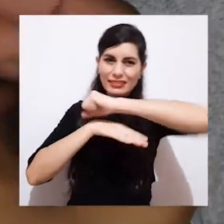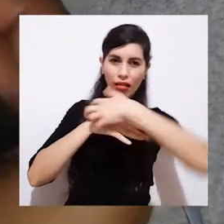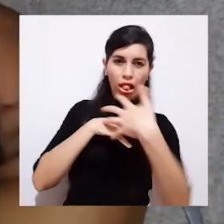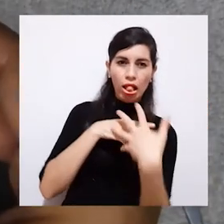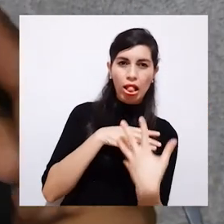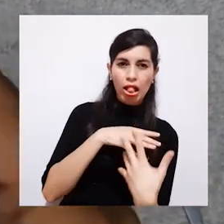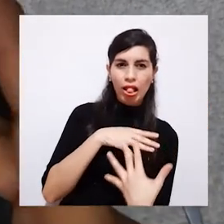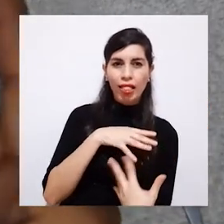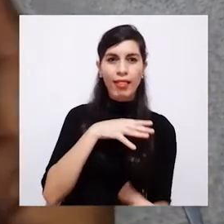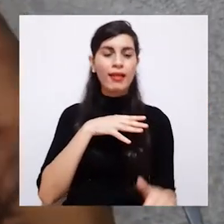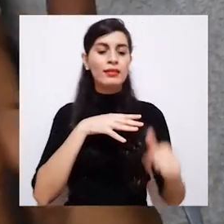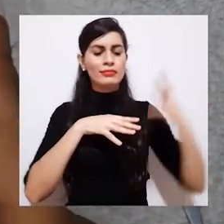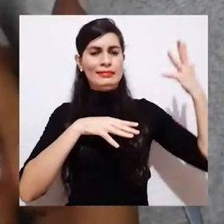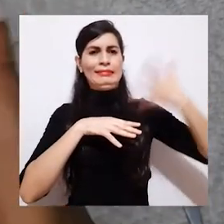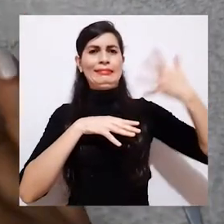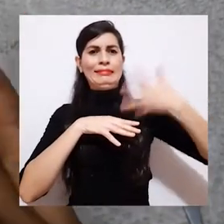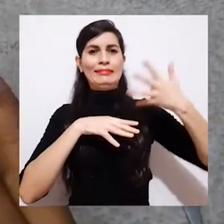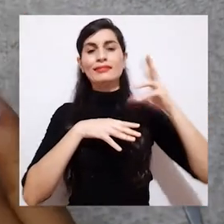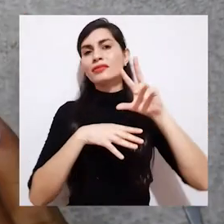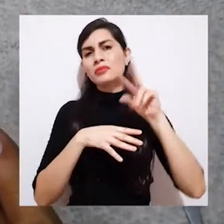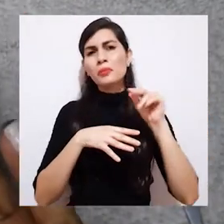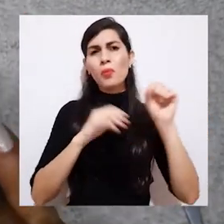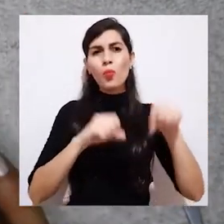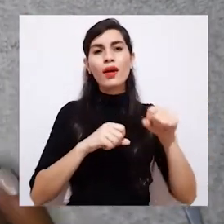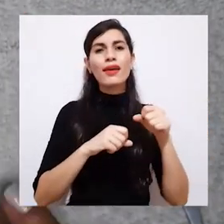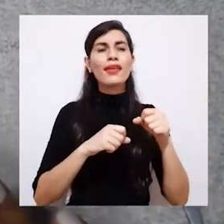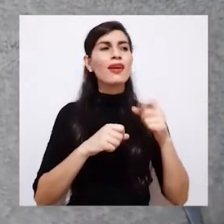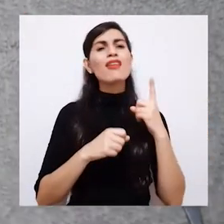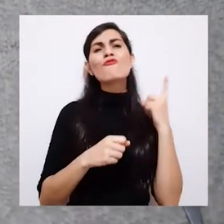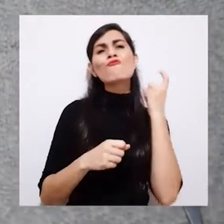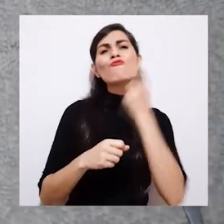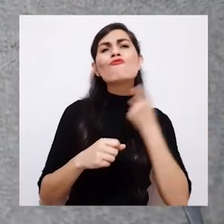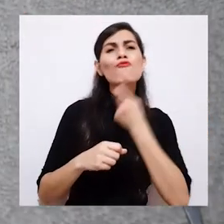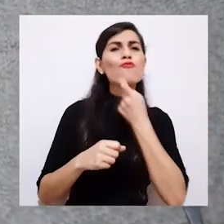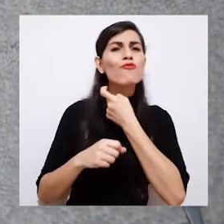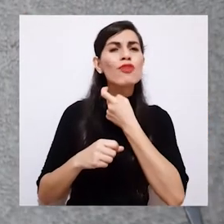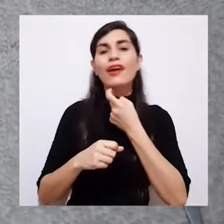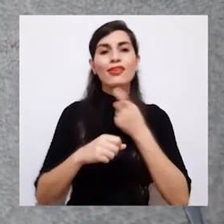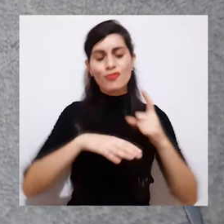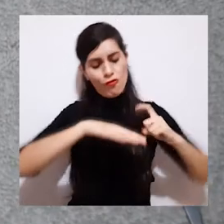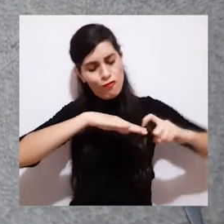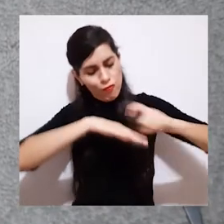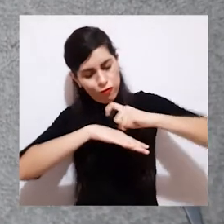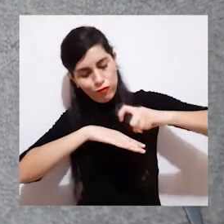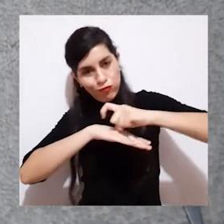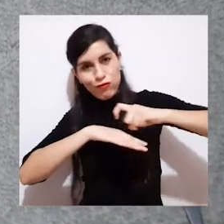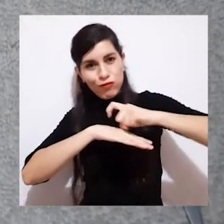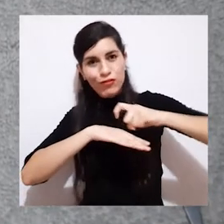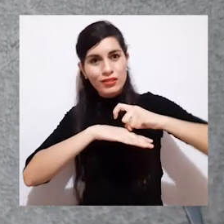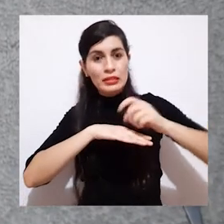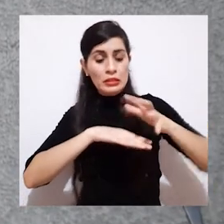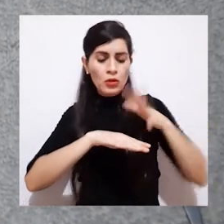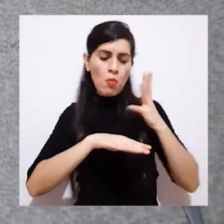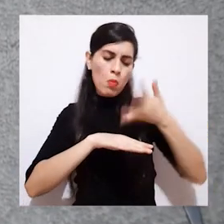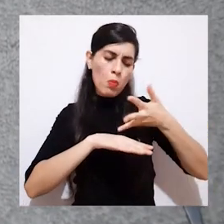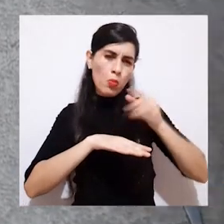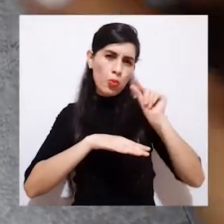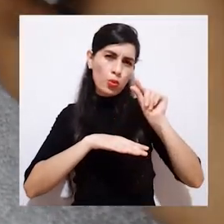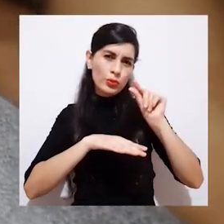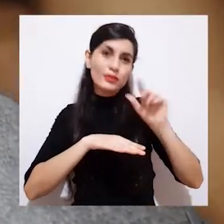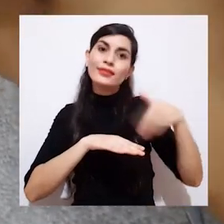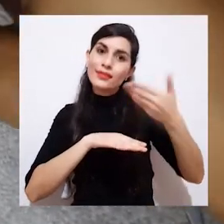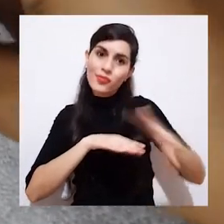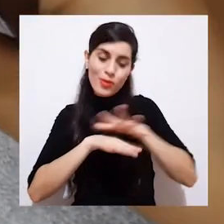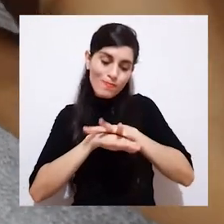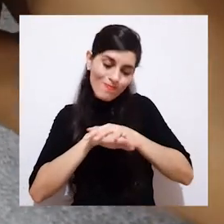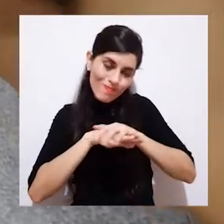la mancha por mucho tiempo, puedes utilizar crema de afeitar, igual la dejas reposar un momento y ya luego enjuagas, y esto te quitará